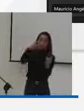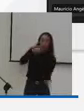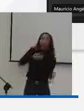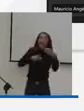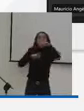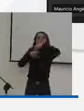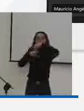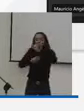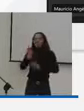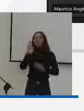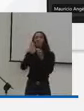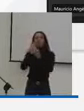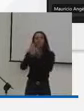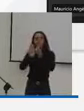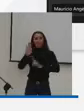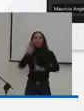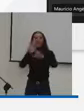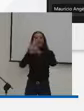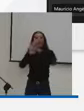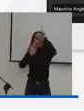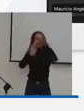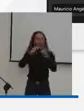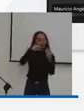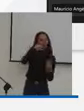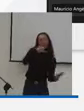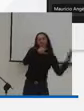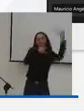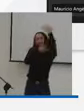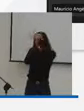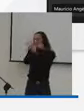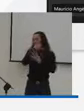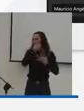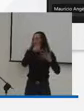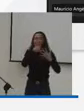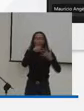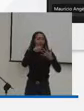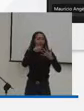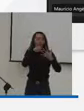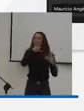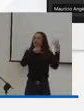debe llegar a todos los rincones de la sociedad colombiana.